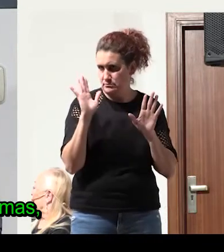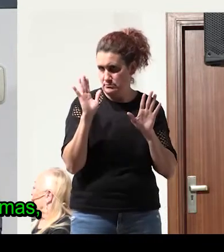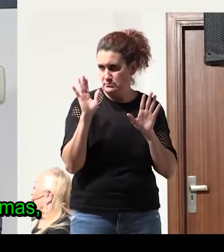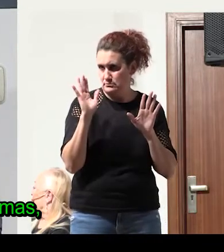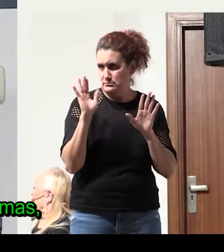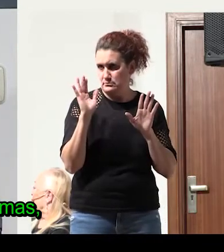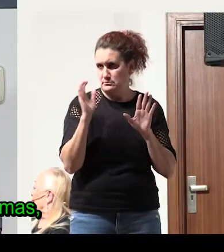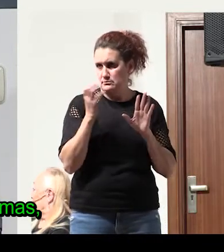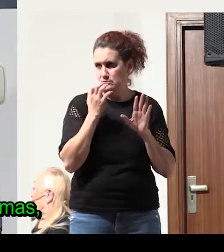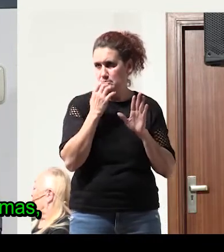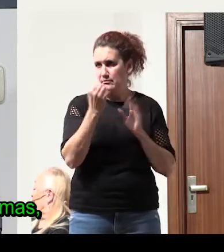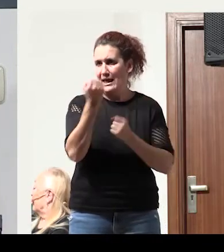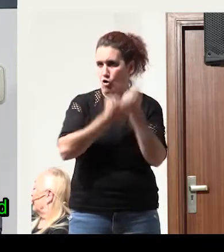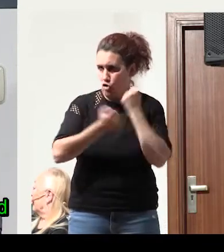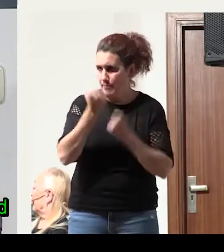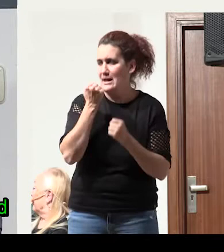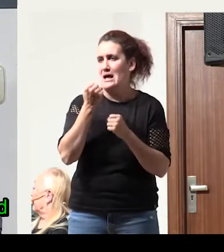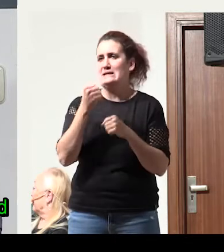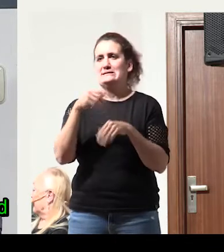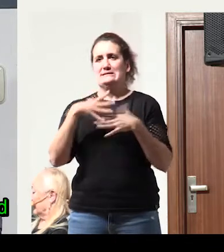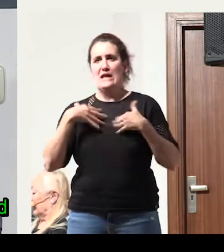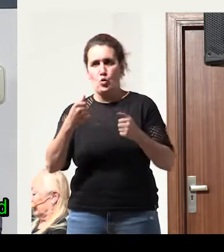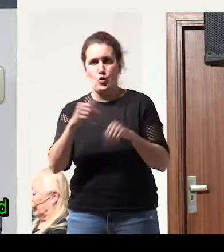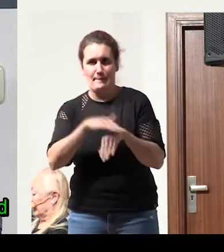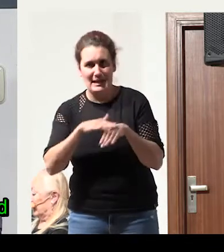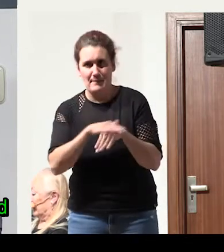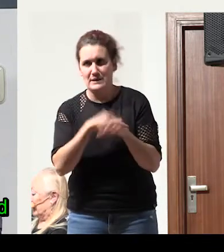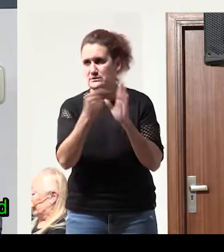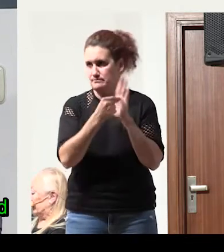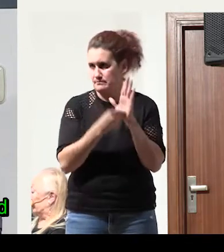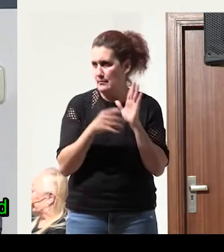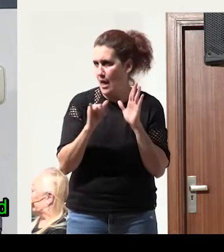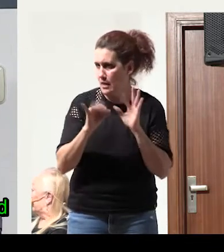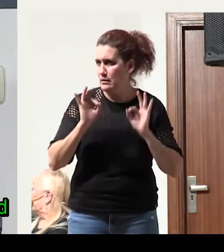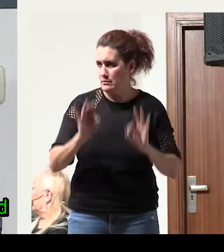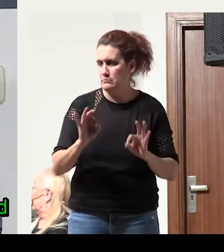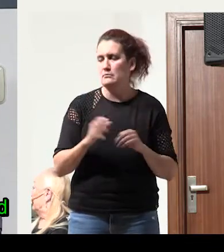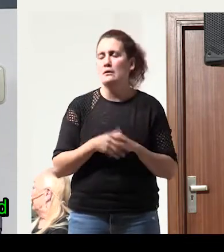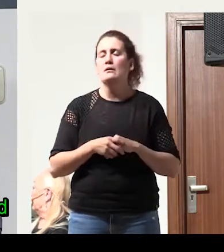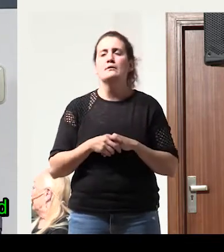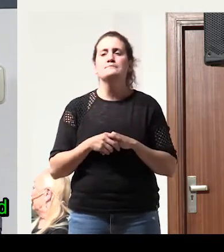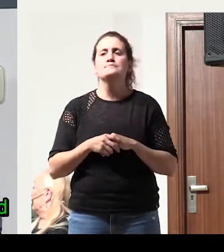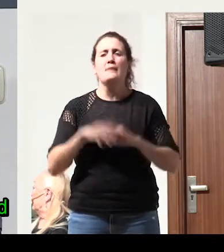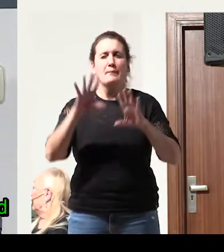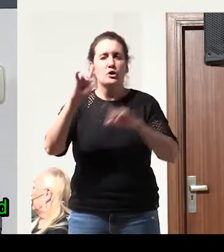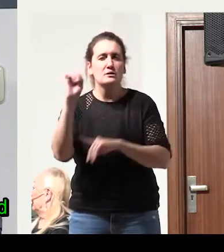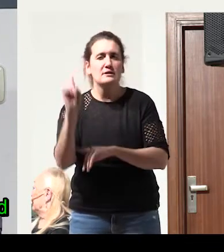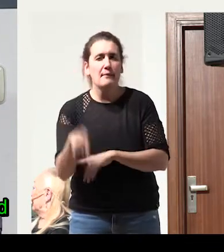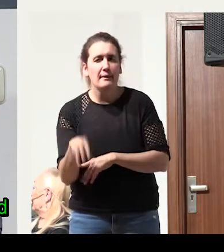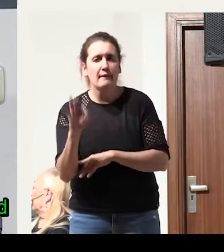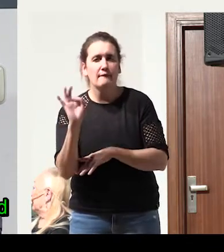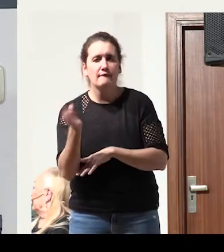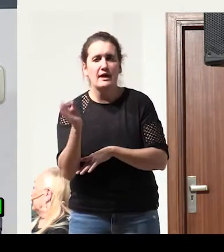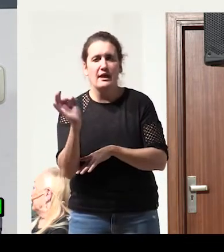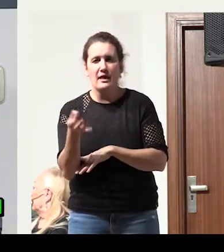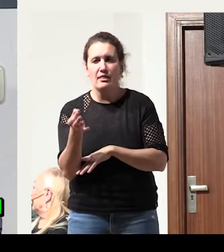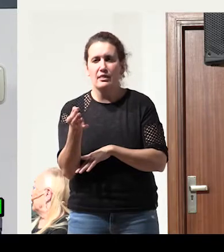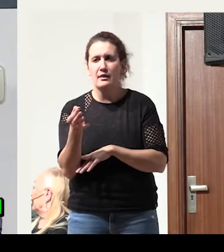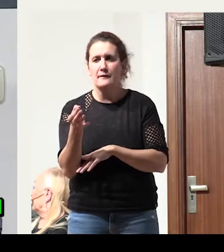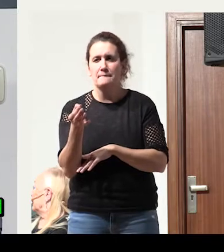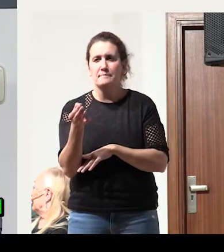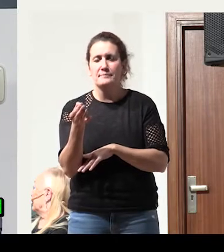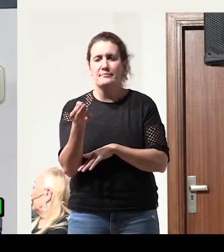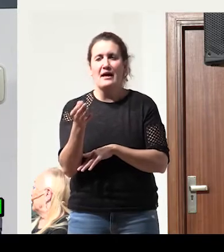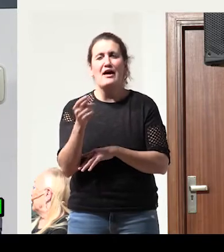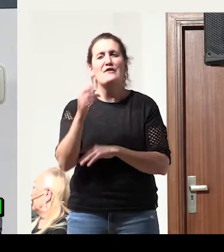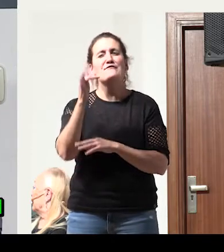y de salud mínimas para poder hacerlo, ¿no? Entonces, pues también es verdad que tiene ciertas ventajas el hecho de que la